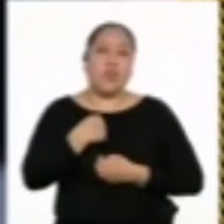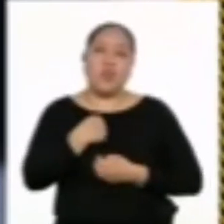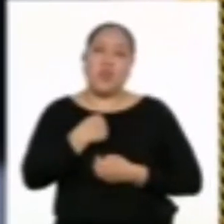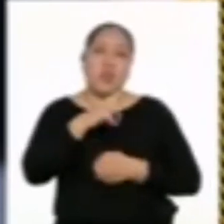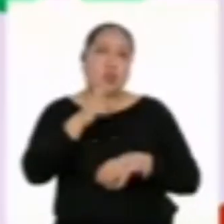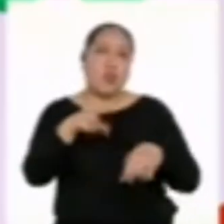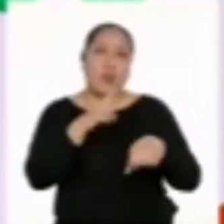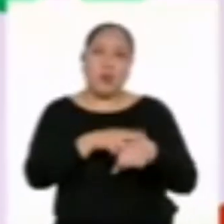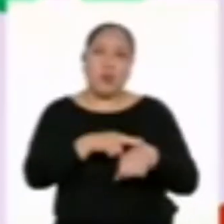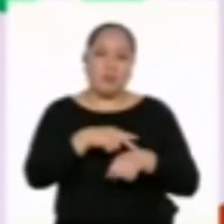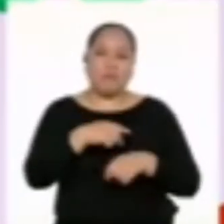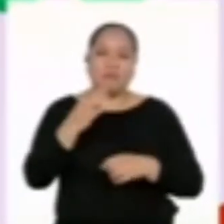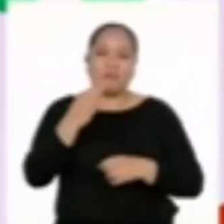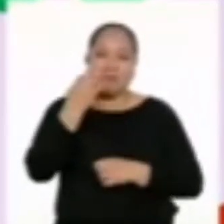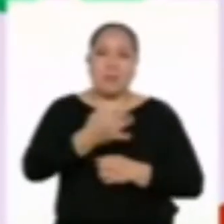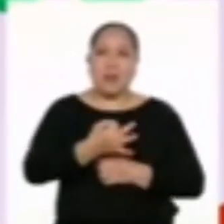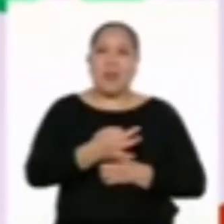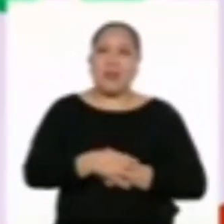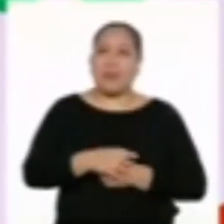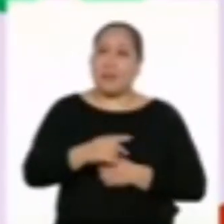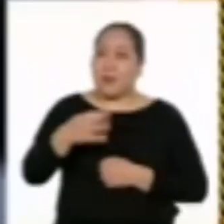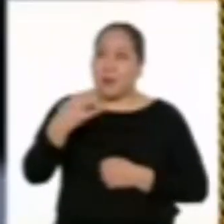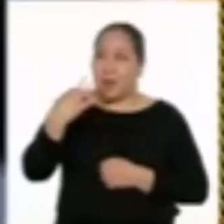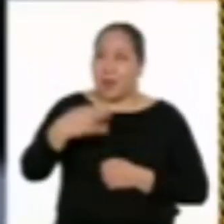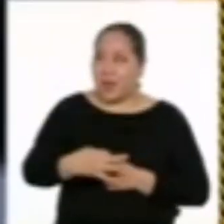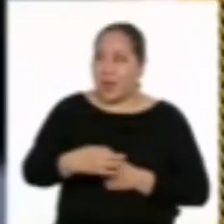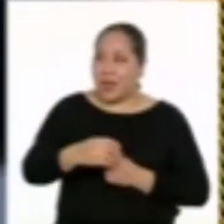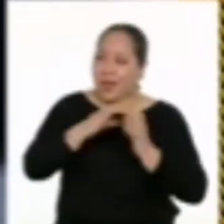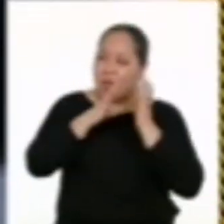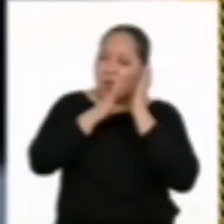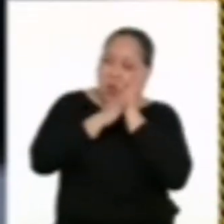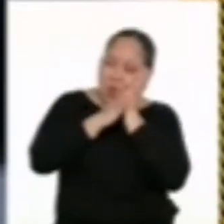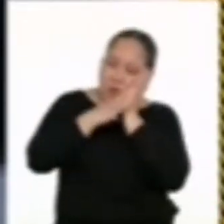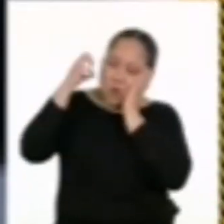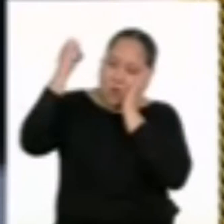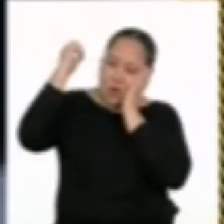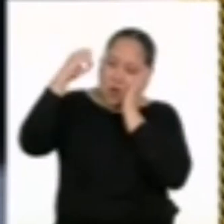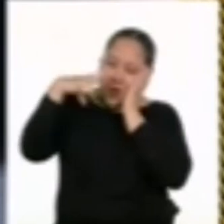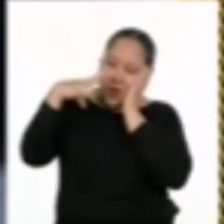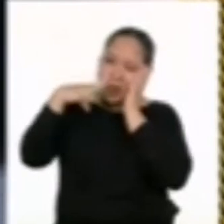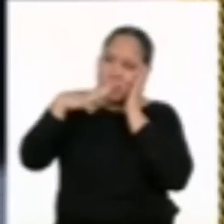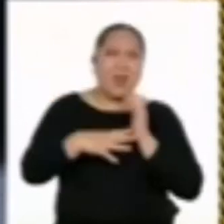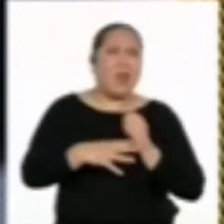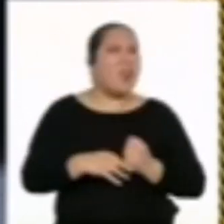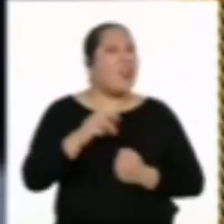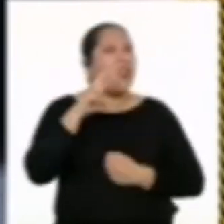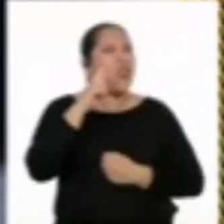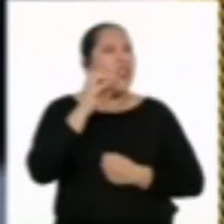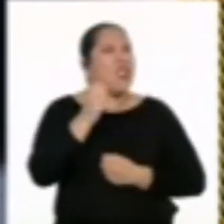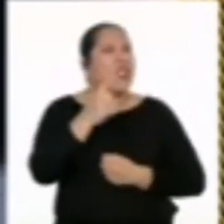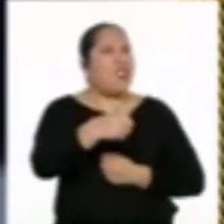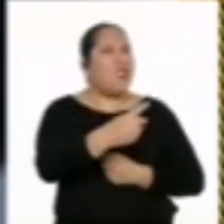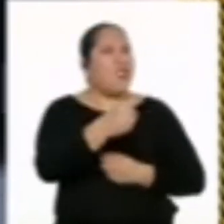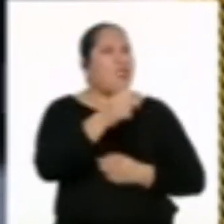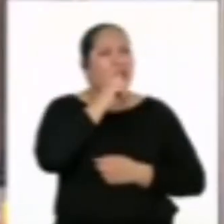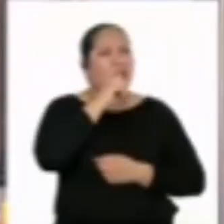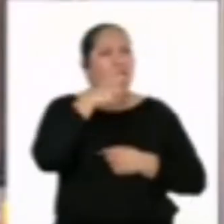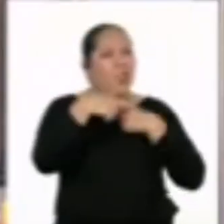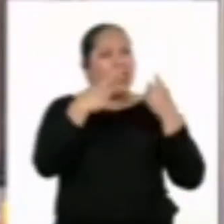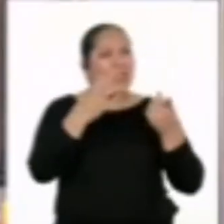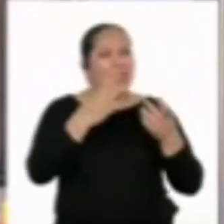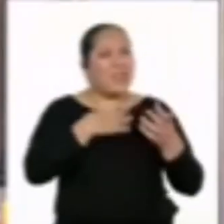temo a la verdad. ¿Es cierto que duermes con la luz prendida? ¡Oh, Rodrigo! ¡Me